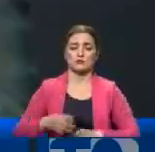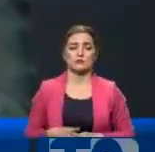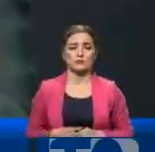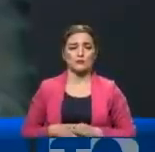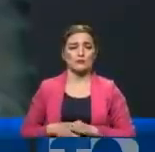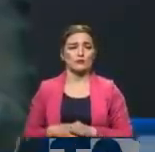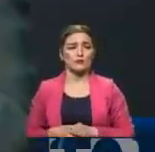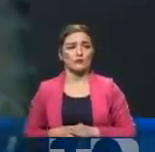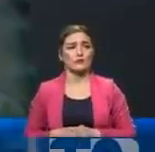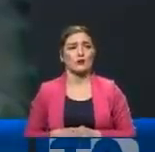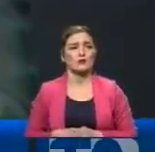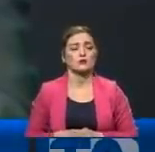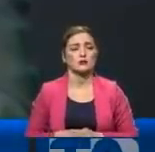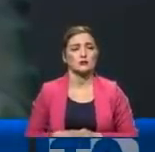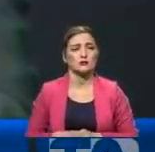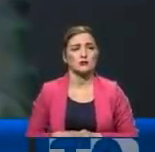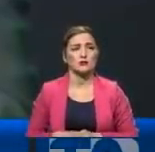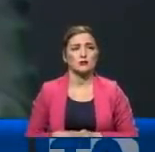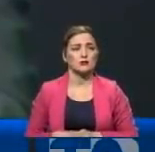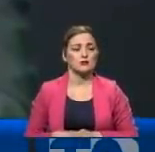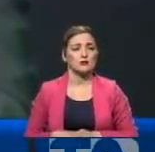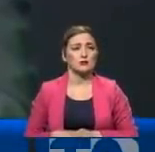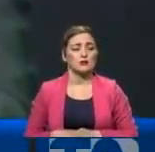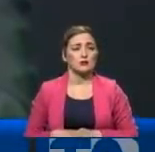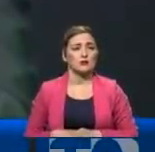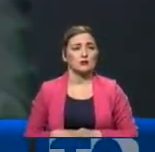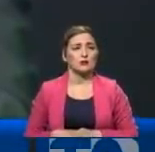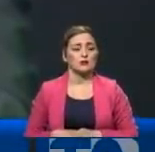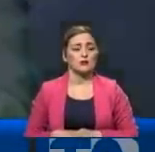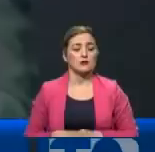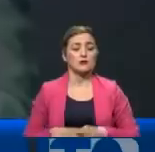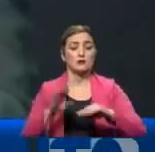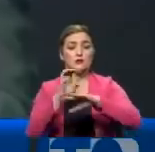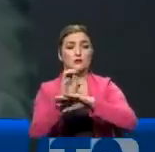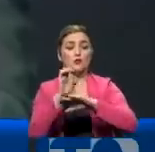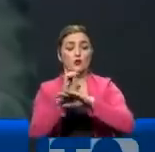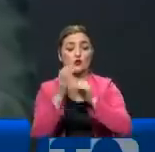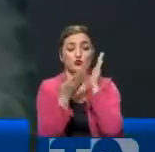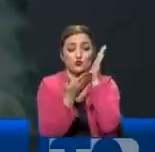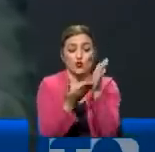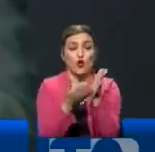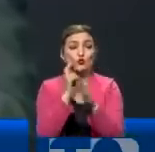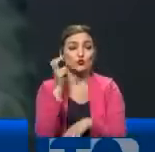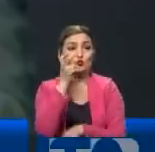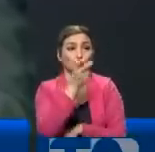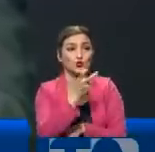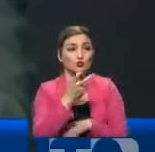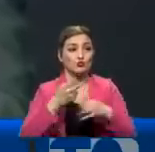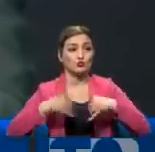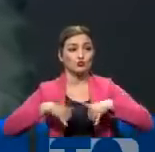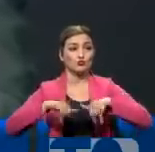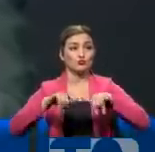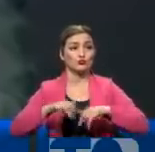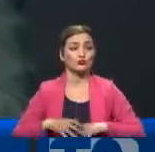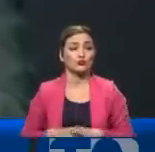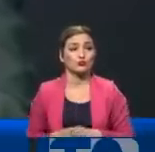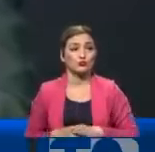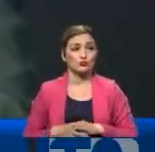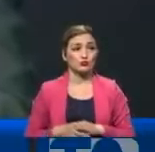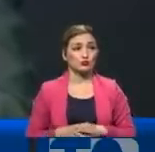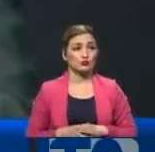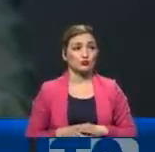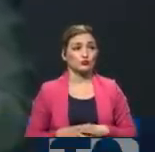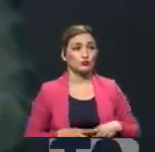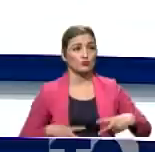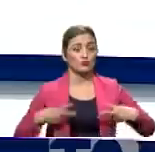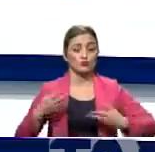En Ecuador apostamos por un modelo de turismo sostenible, sustentable, de